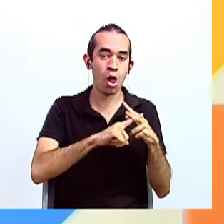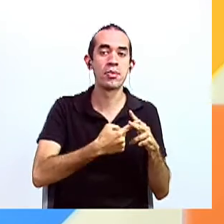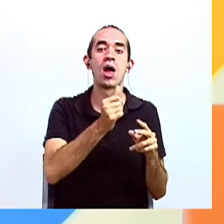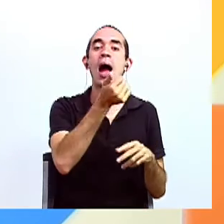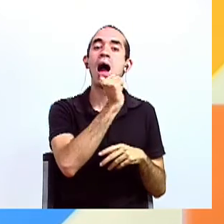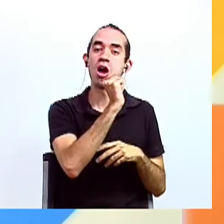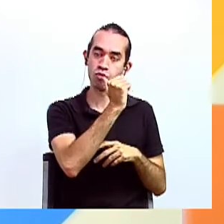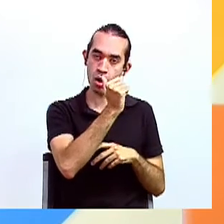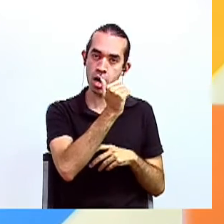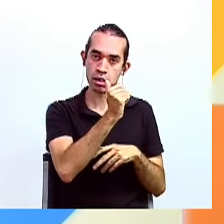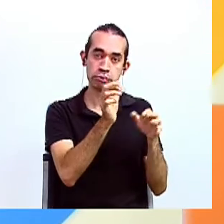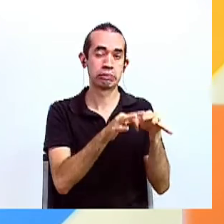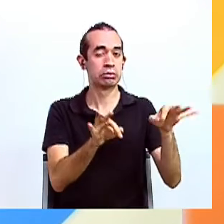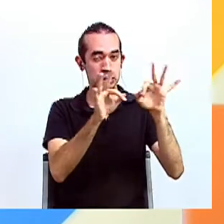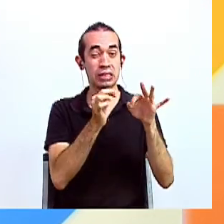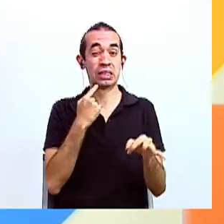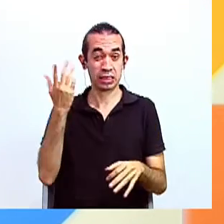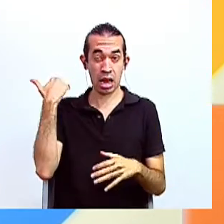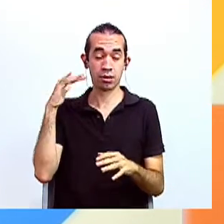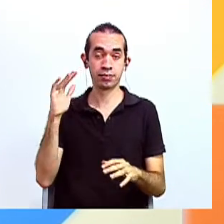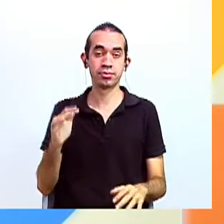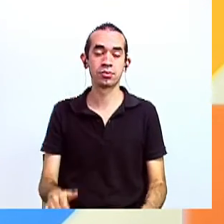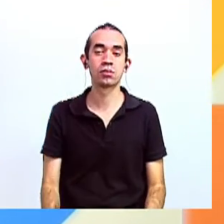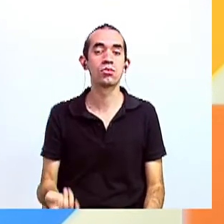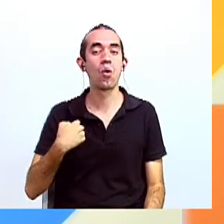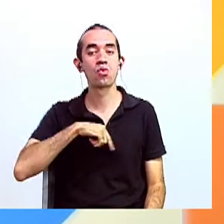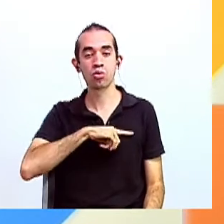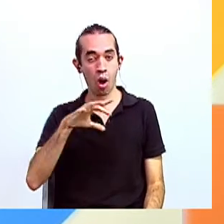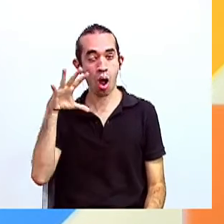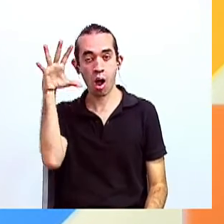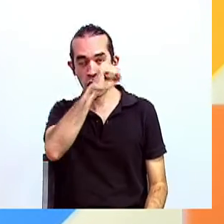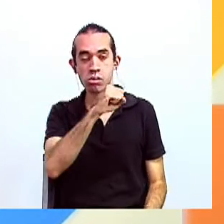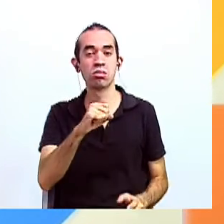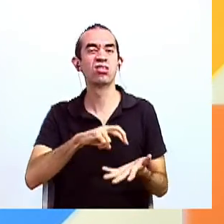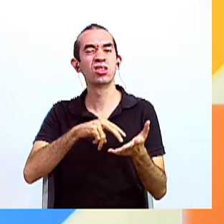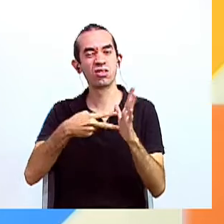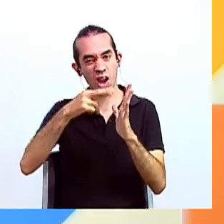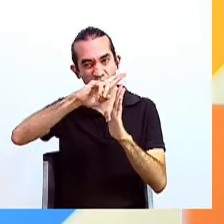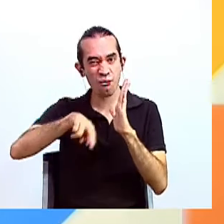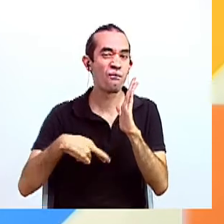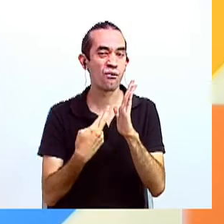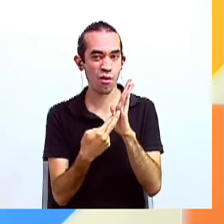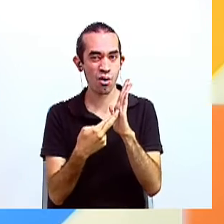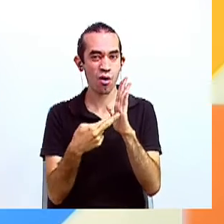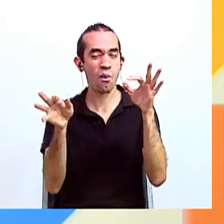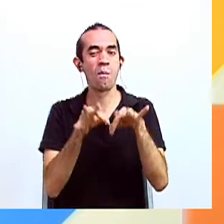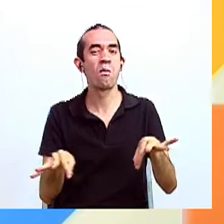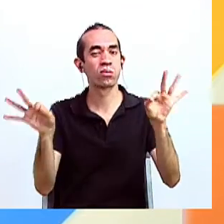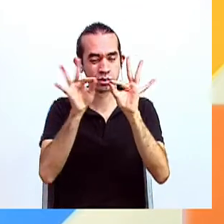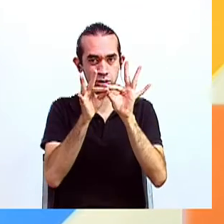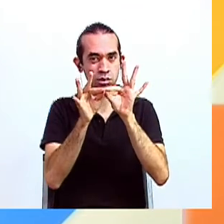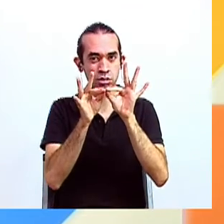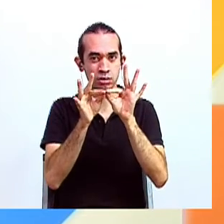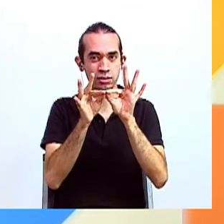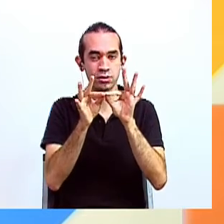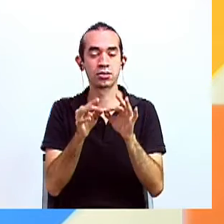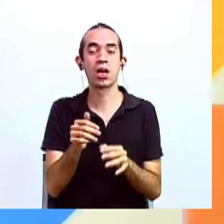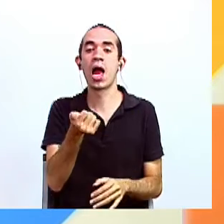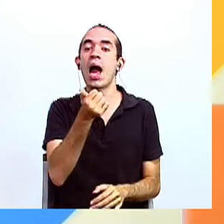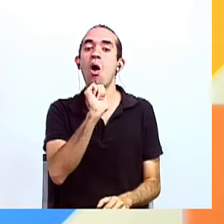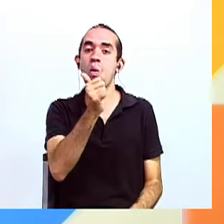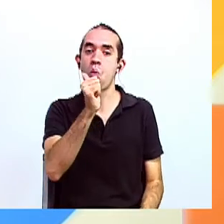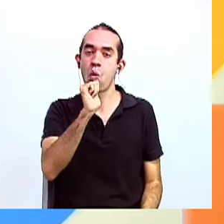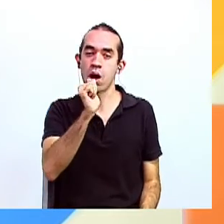estas características que les decía. Vamos a descubrir qué es el papel, cuál es la importancia. El agua